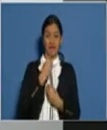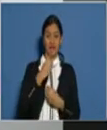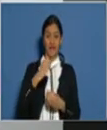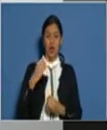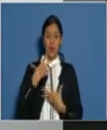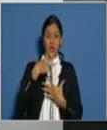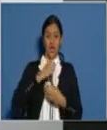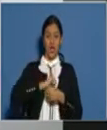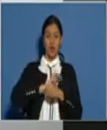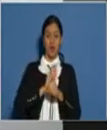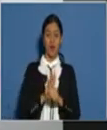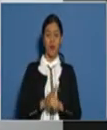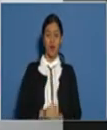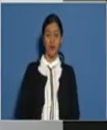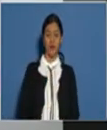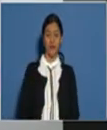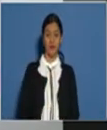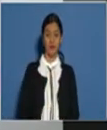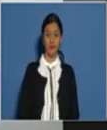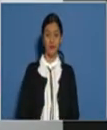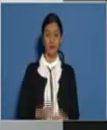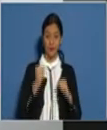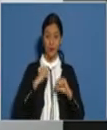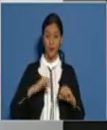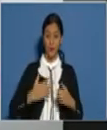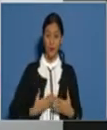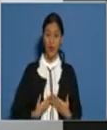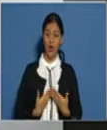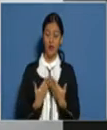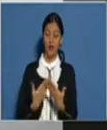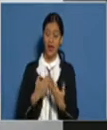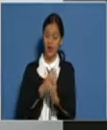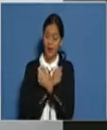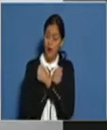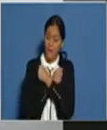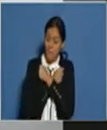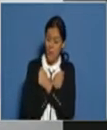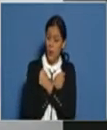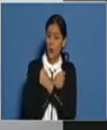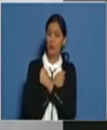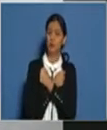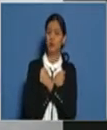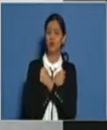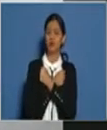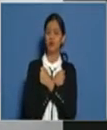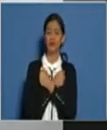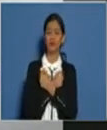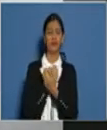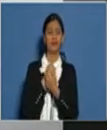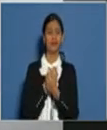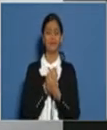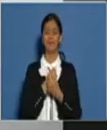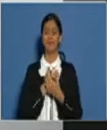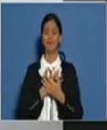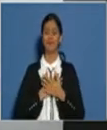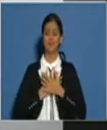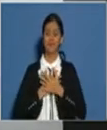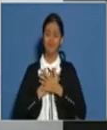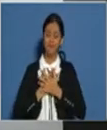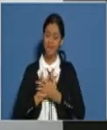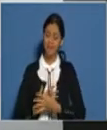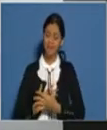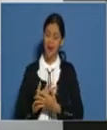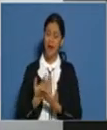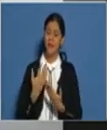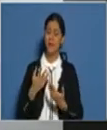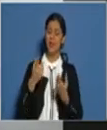proporción y poder brindar con amor y con cariño y lograr tener